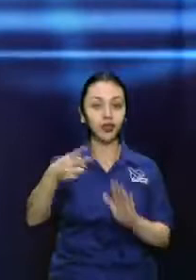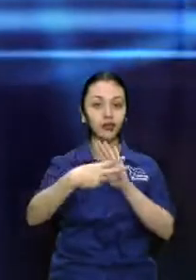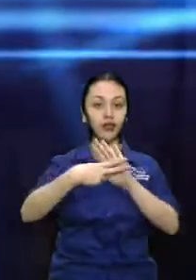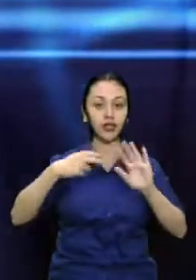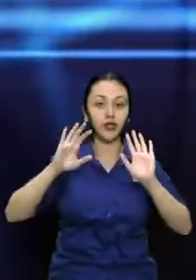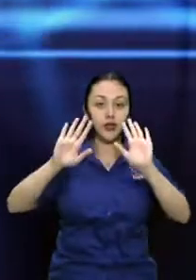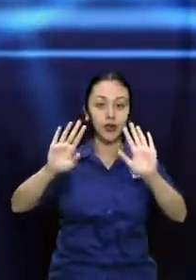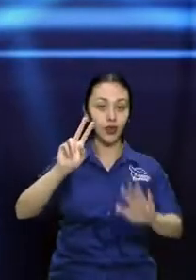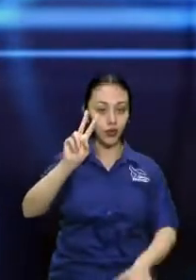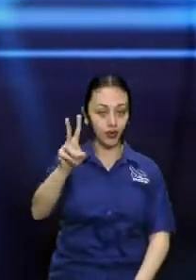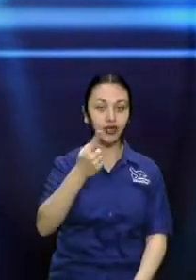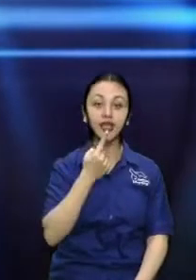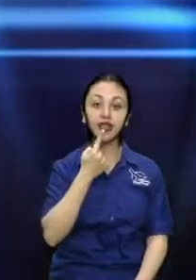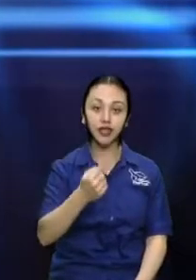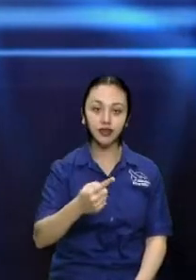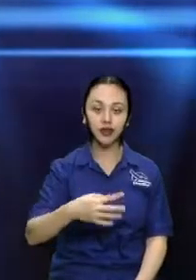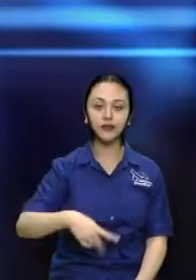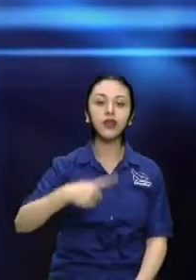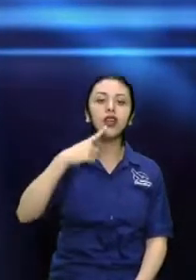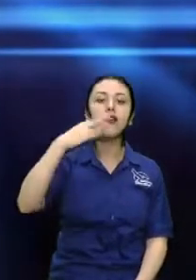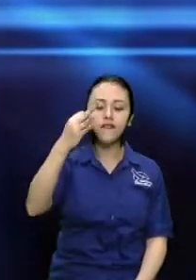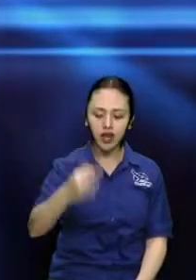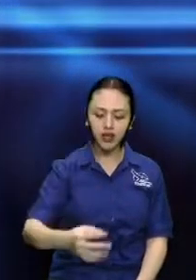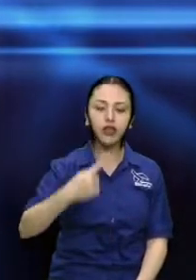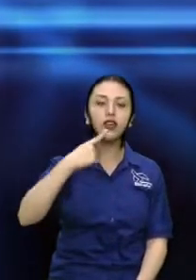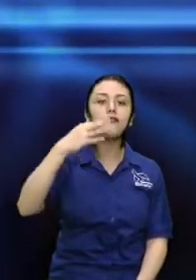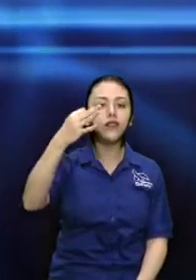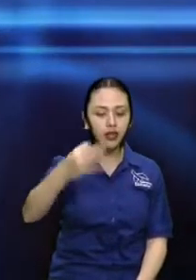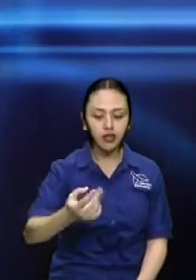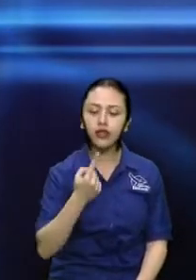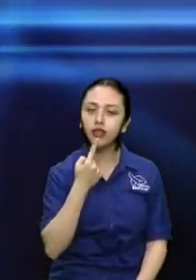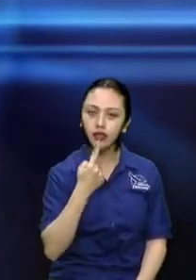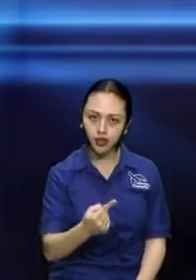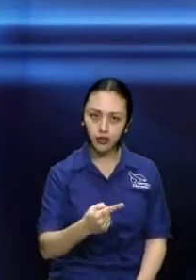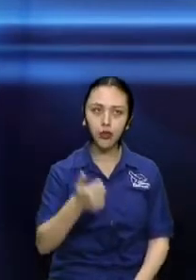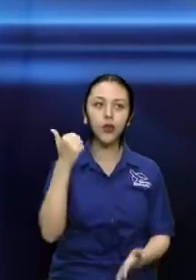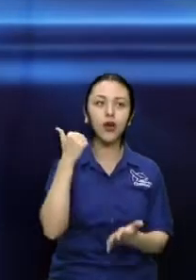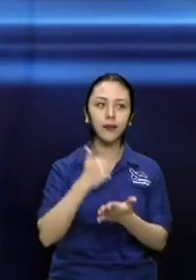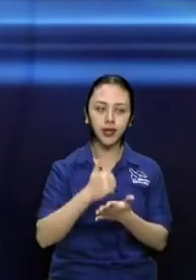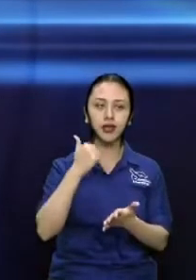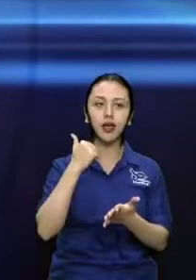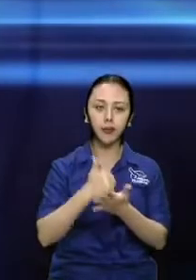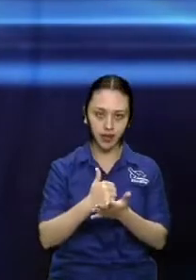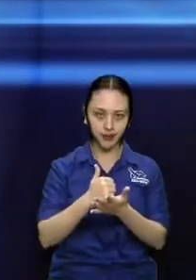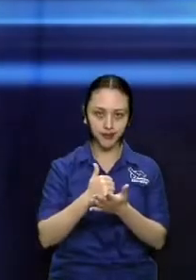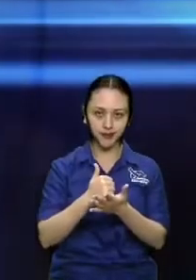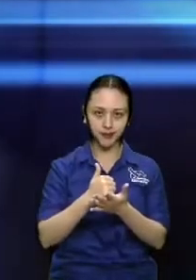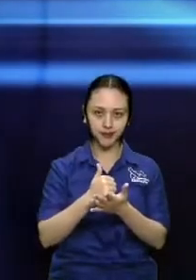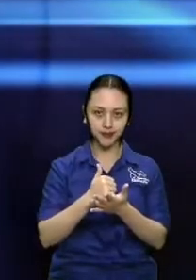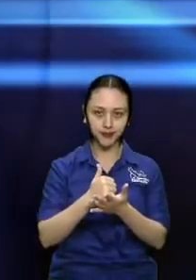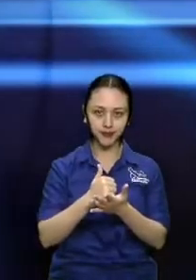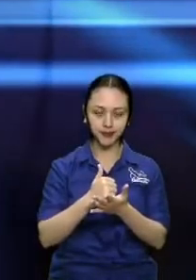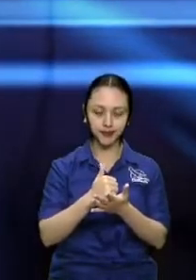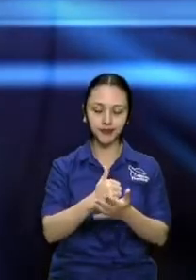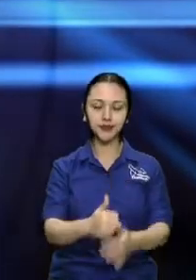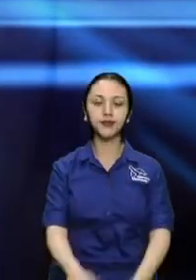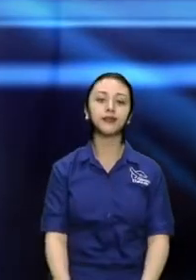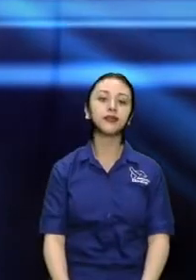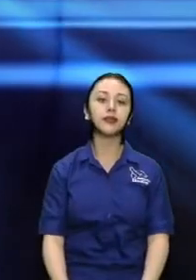dijo. En verdad os digo, de cierto, amén, amén, ese es en el griego, amén, amén, así sea, así